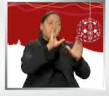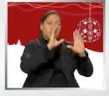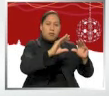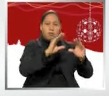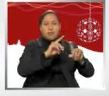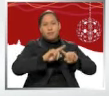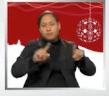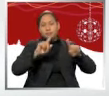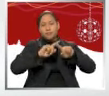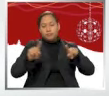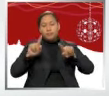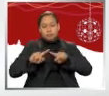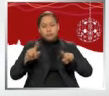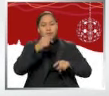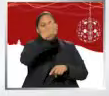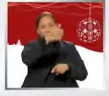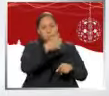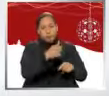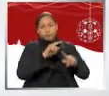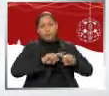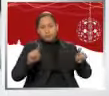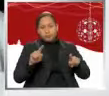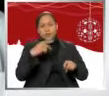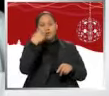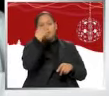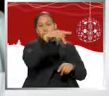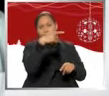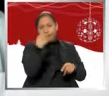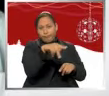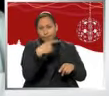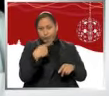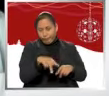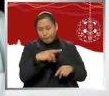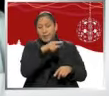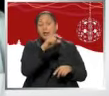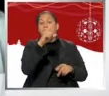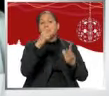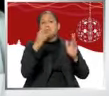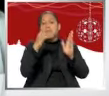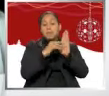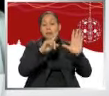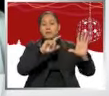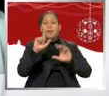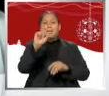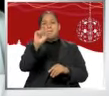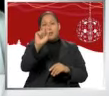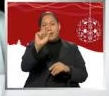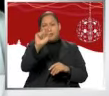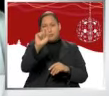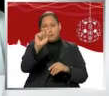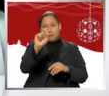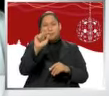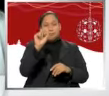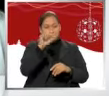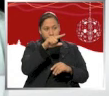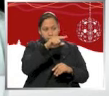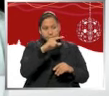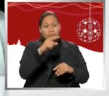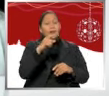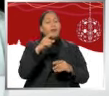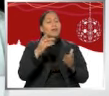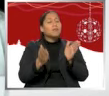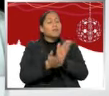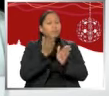su oficio y liturgia propias. Esto sucedió por ahí de 1720, ya que se